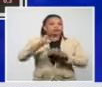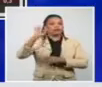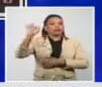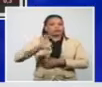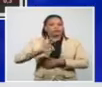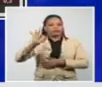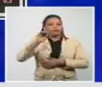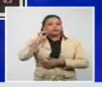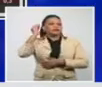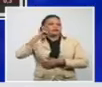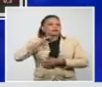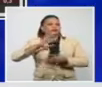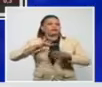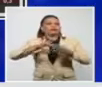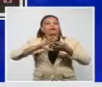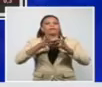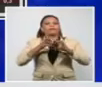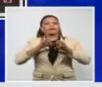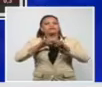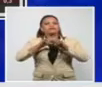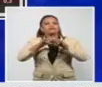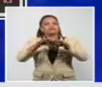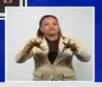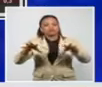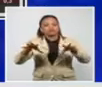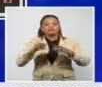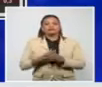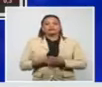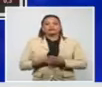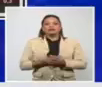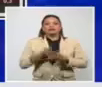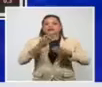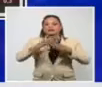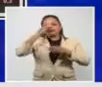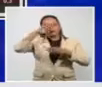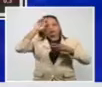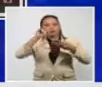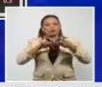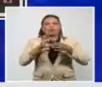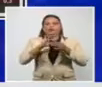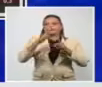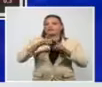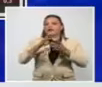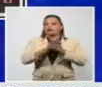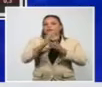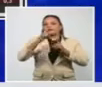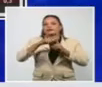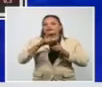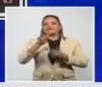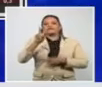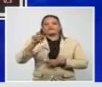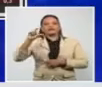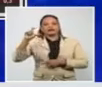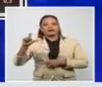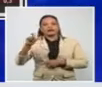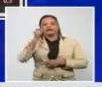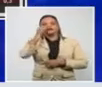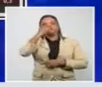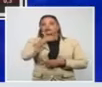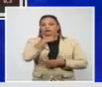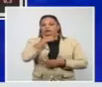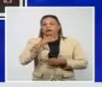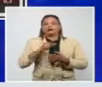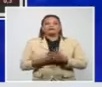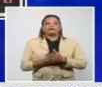complejidad epidemiológica de la provincia, Santiago, Guantánamo, Matanzas, Villa Clara, Ciego de Ávila,